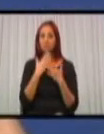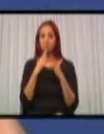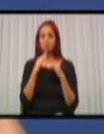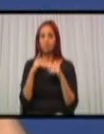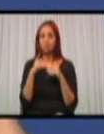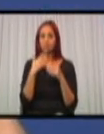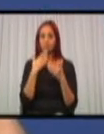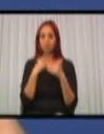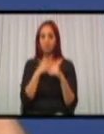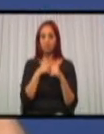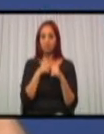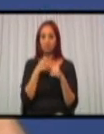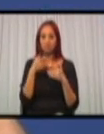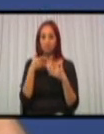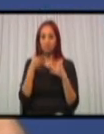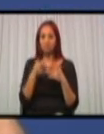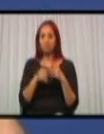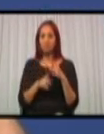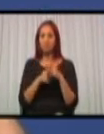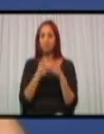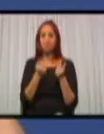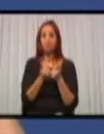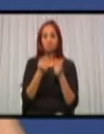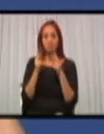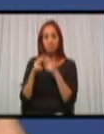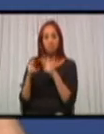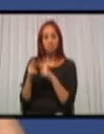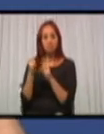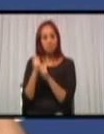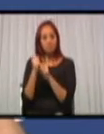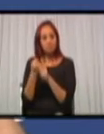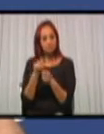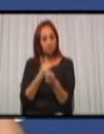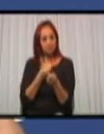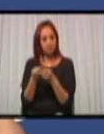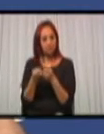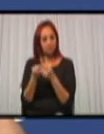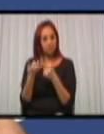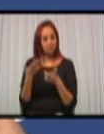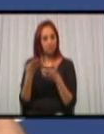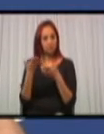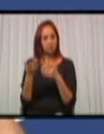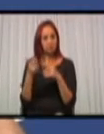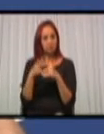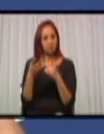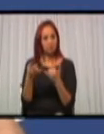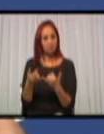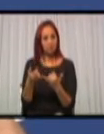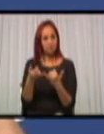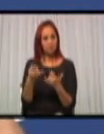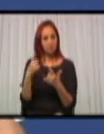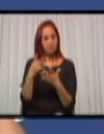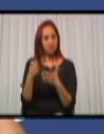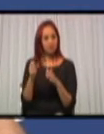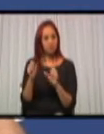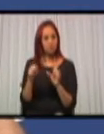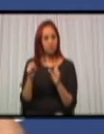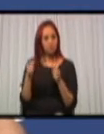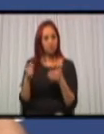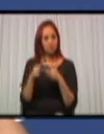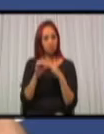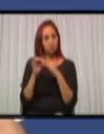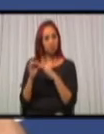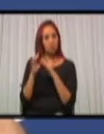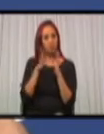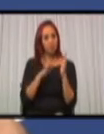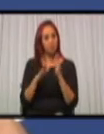Primero lo que lograría realizar es conocer la gestión administrativa que se está realizando actualmente para así poder realizar una